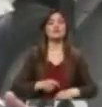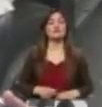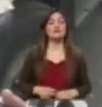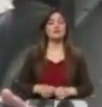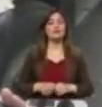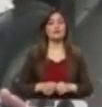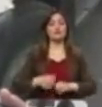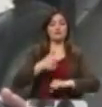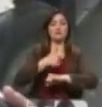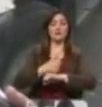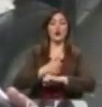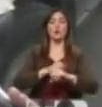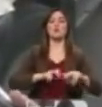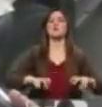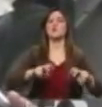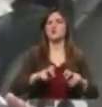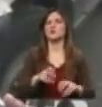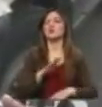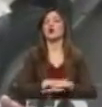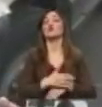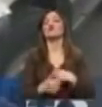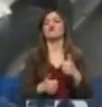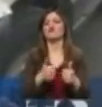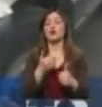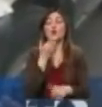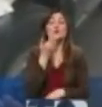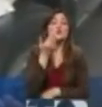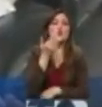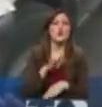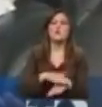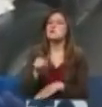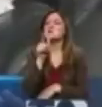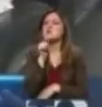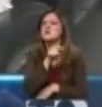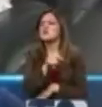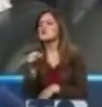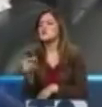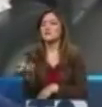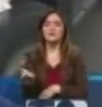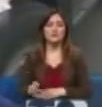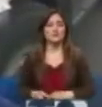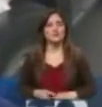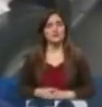autoridades competentes serán quienes determinen ya luego en las pericias correspondientes la